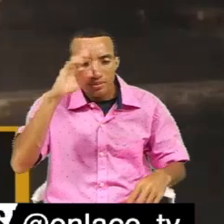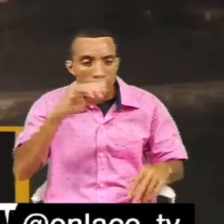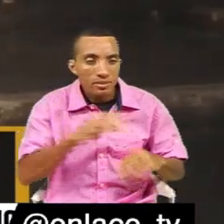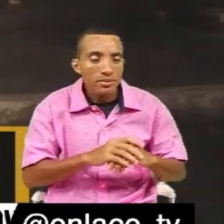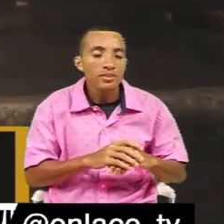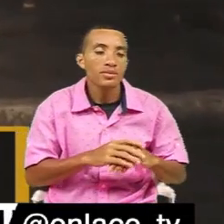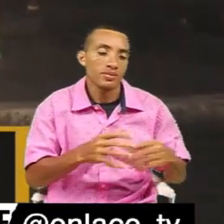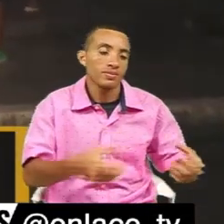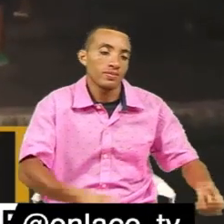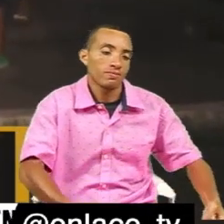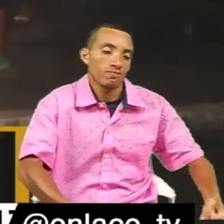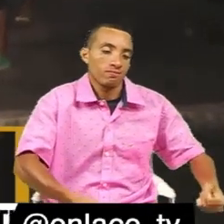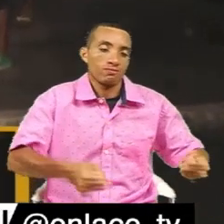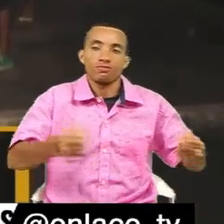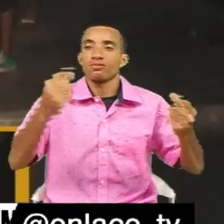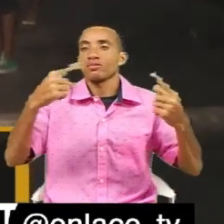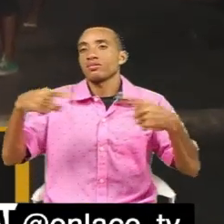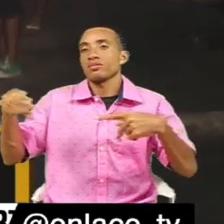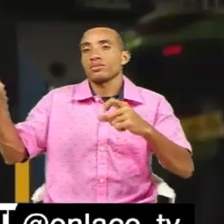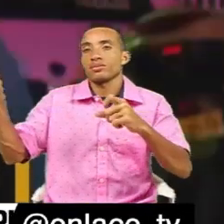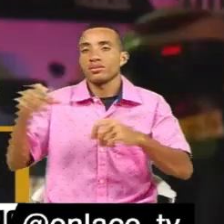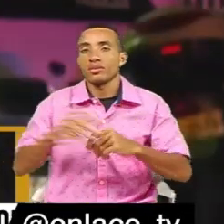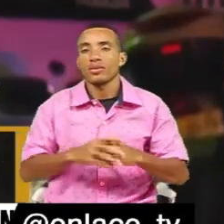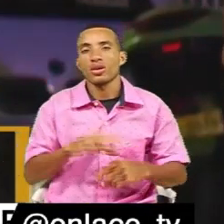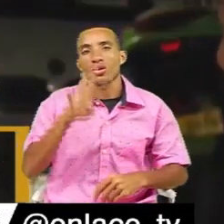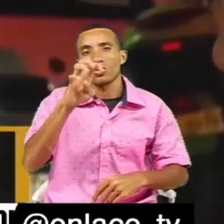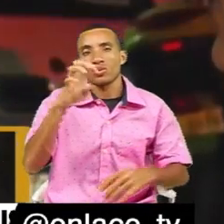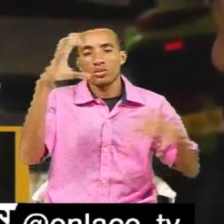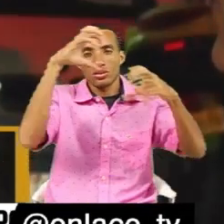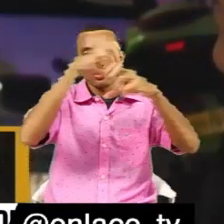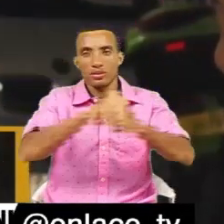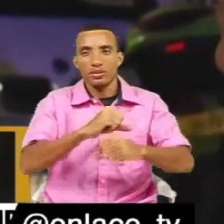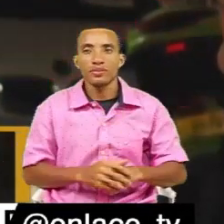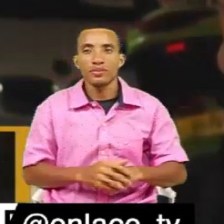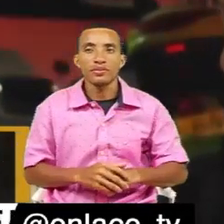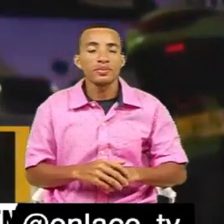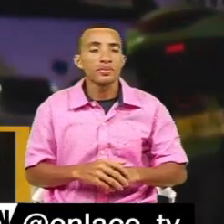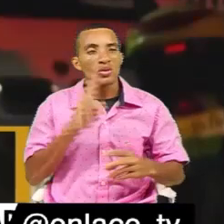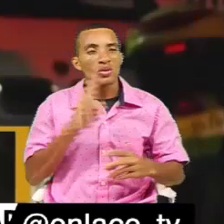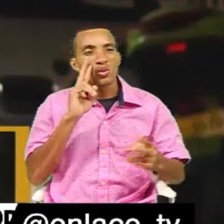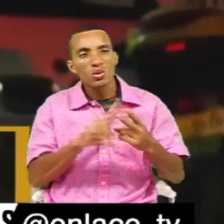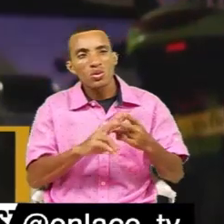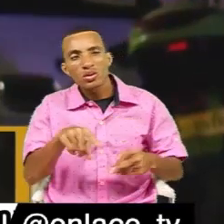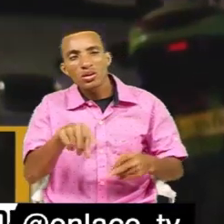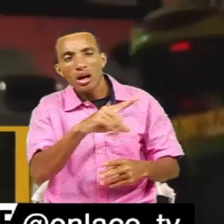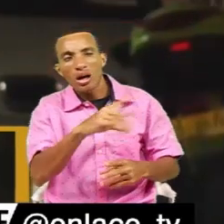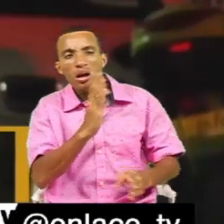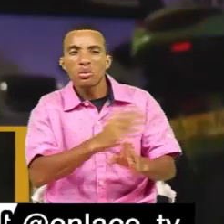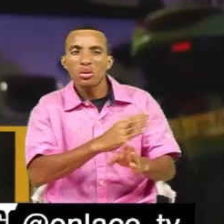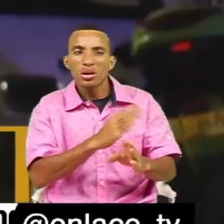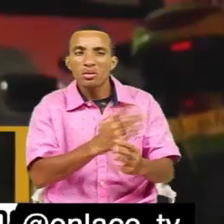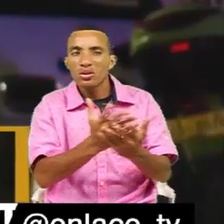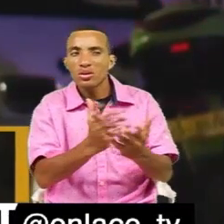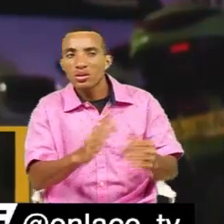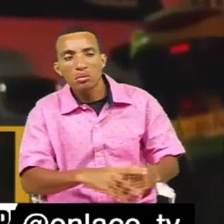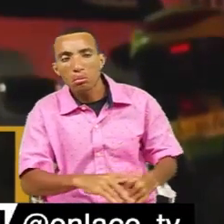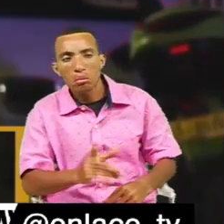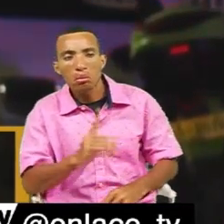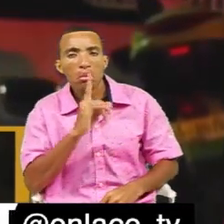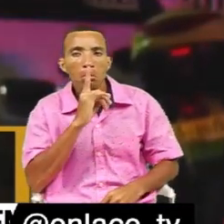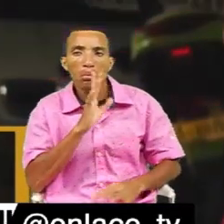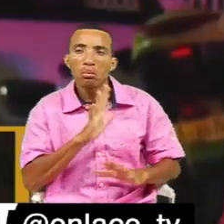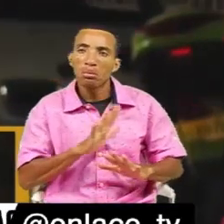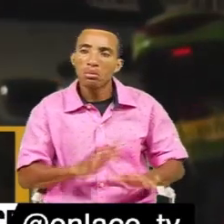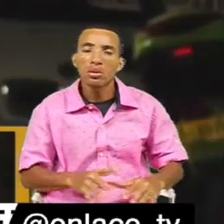y levantamiento del cuerpo hacia las 9 de la noche. Pues que nosotros le dije, como conocí de problemas, no. Era muy callado, no estaba esperando la